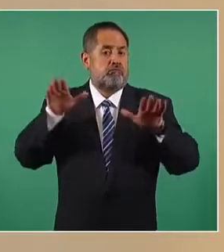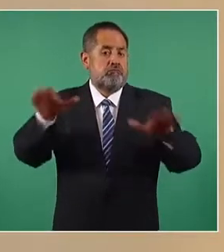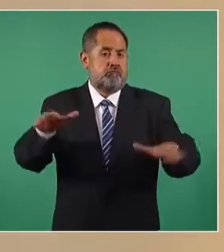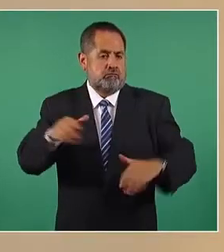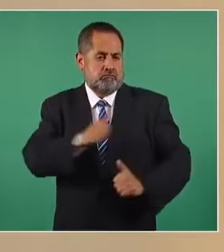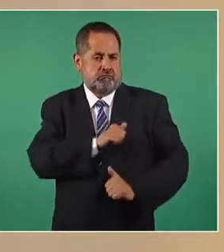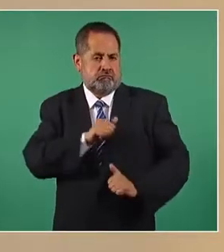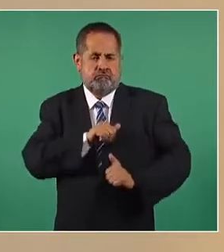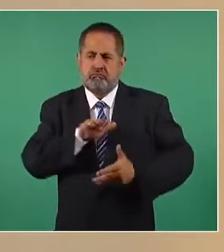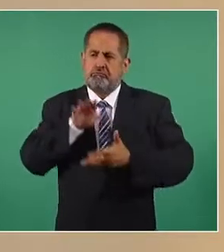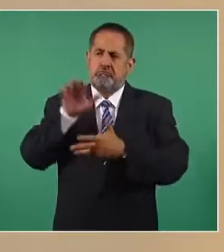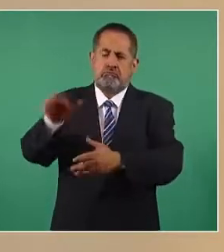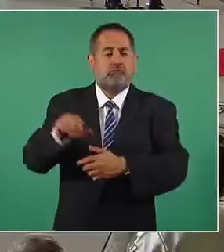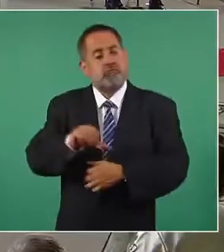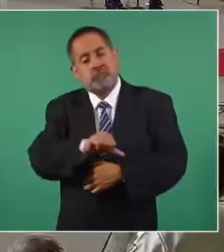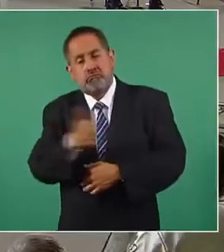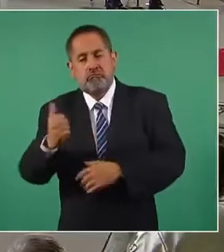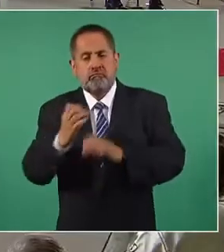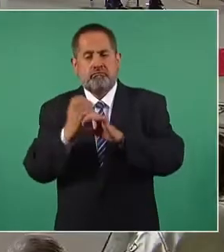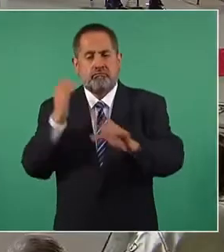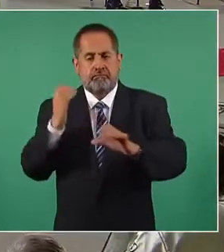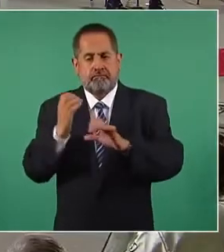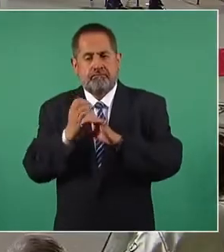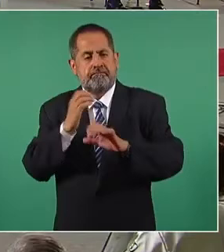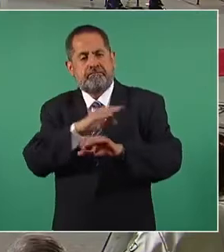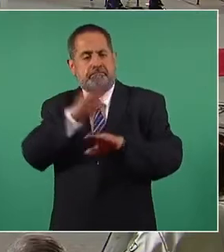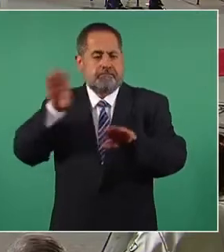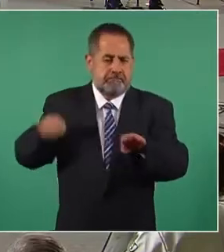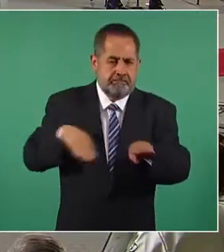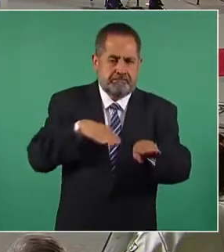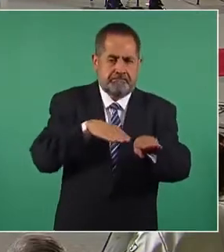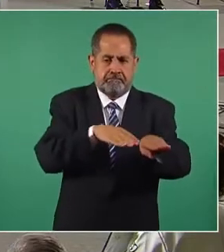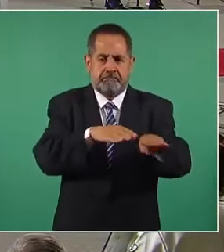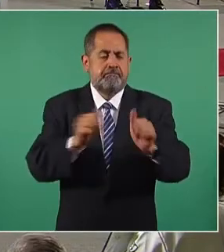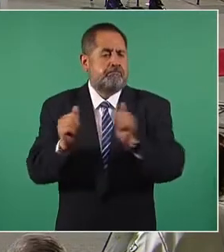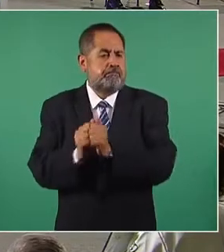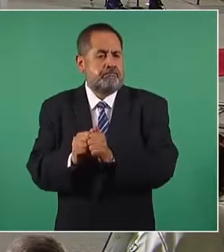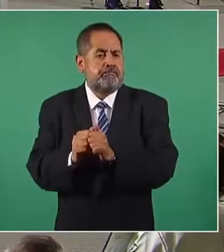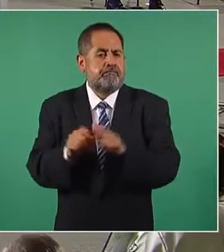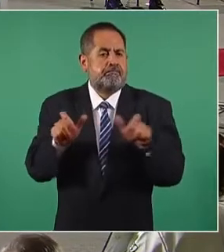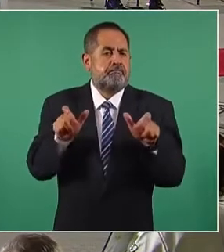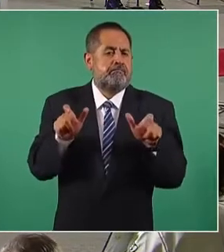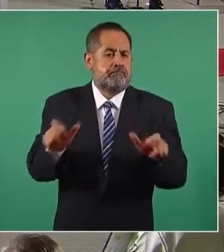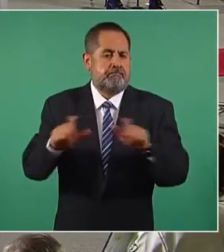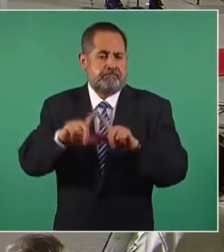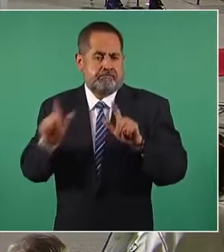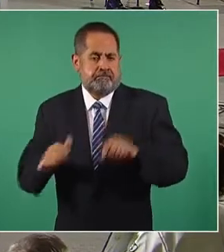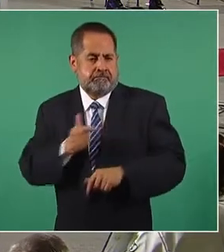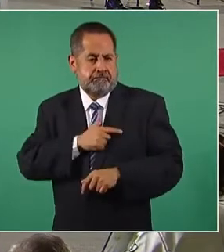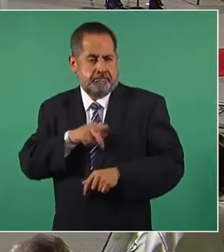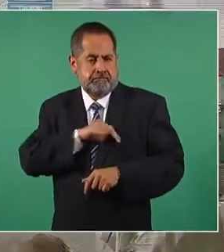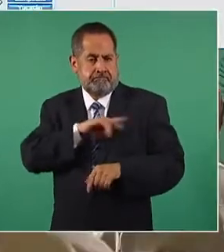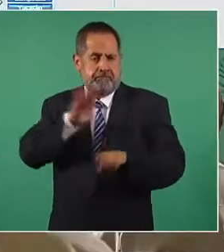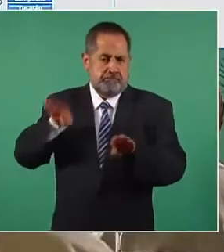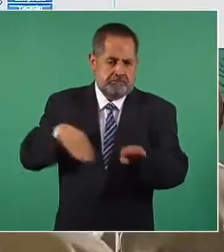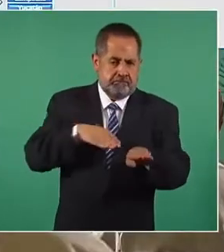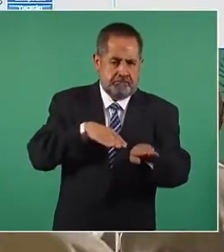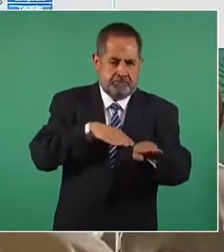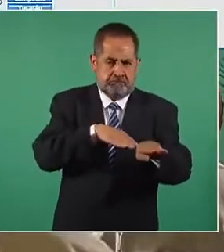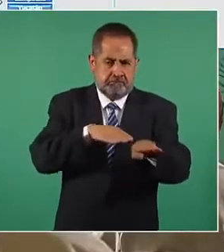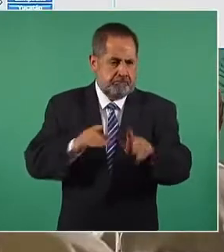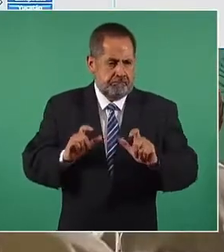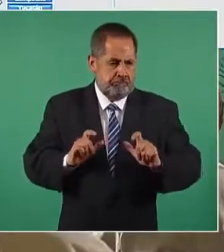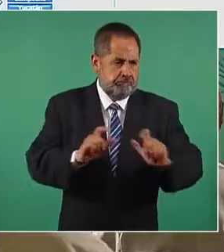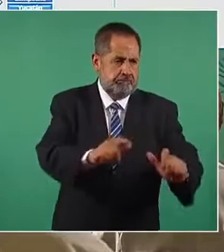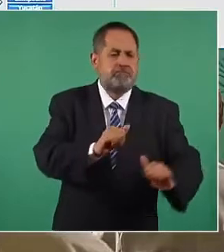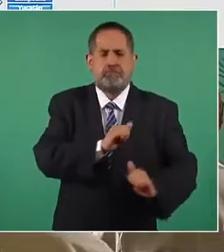y las terrestres se les dio la seguridad a través de efectivos de la Guardia Nacional, del Ejército y de la